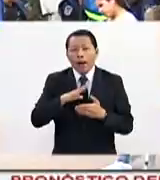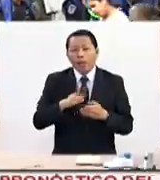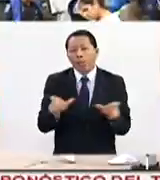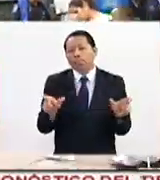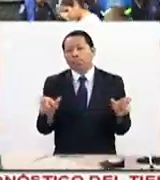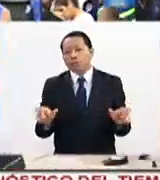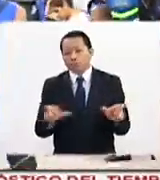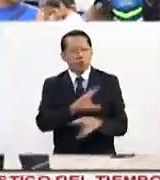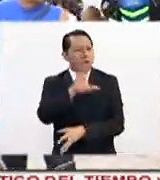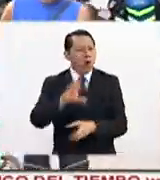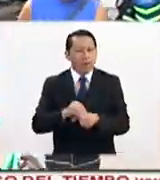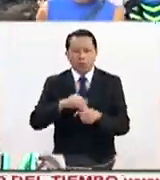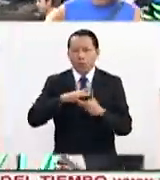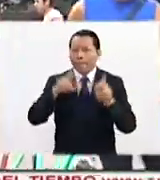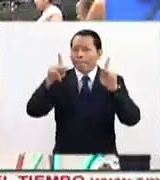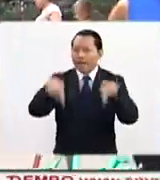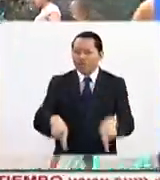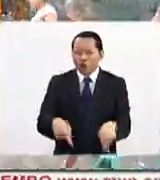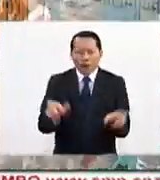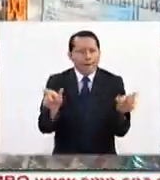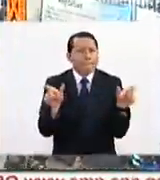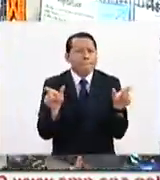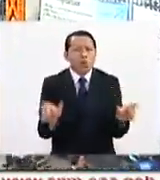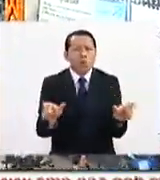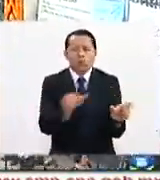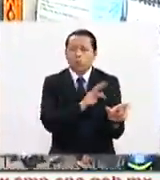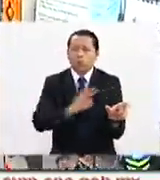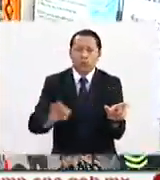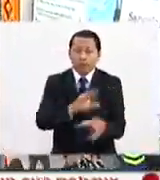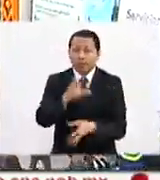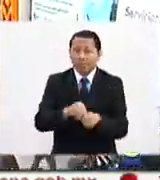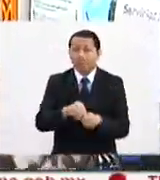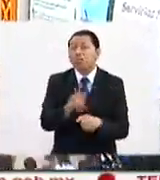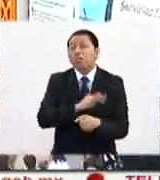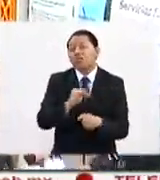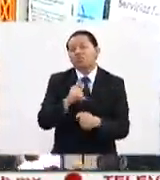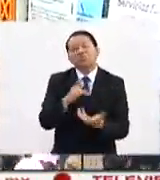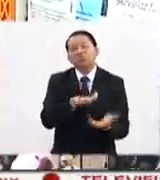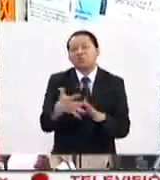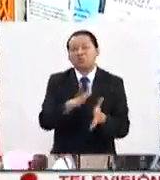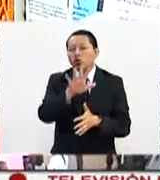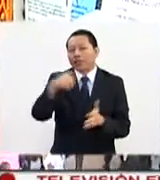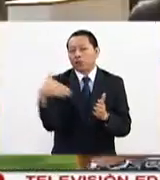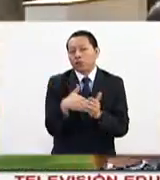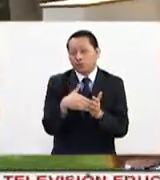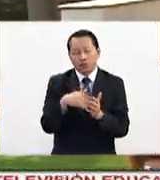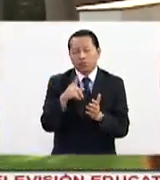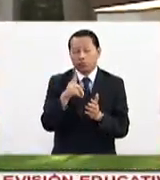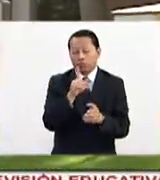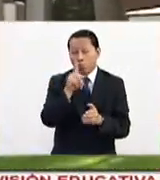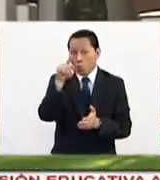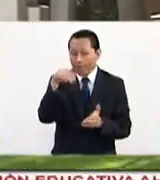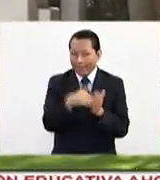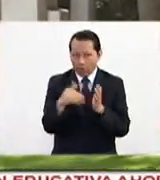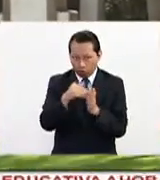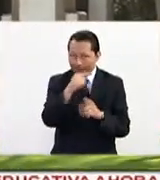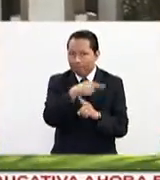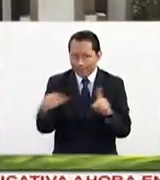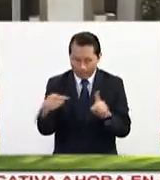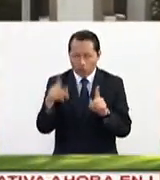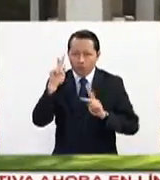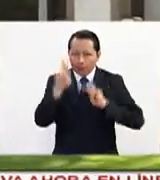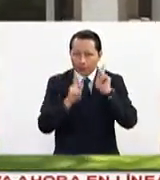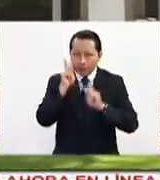operativo en todos los panteones para garantizar la seguridad de aproximadamente 1,5 millones de visitantes. En México, cada pueblo,